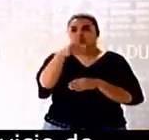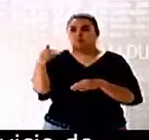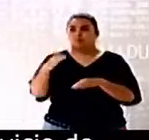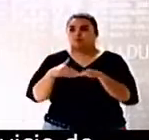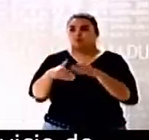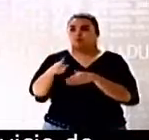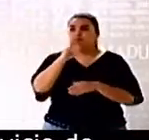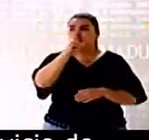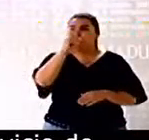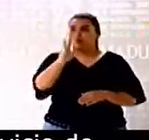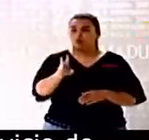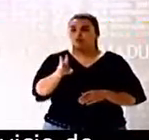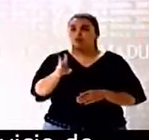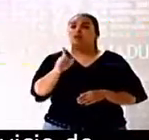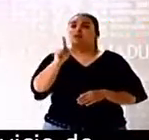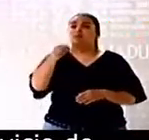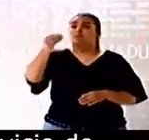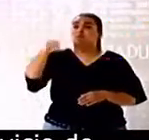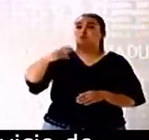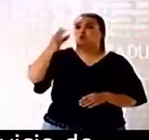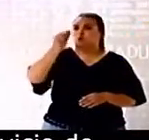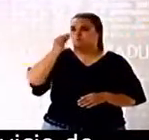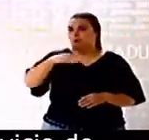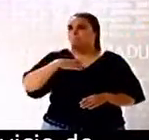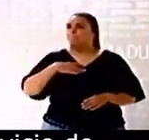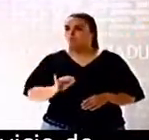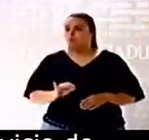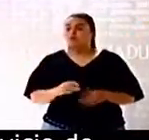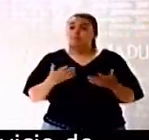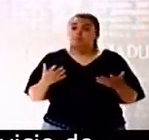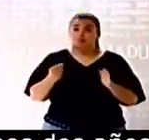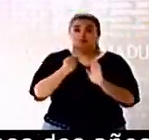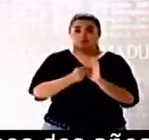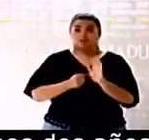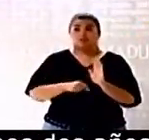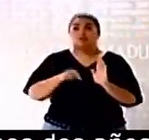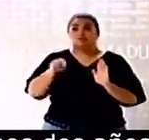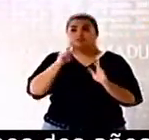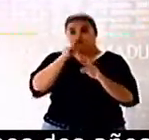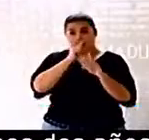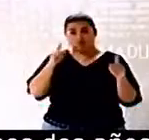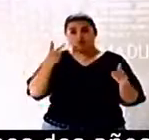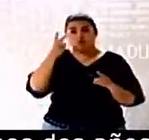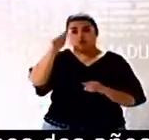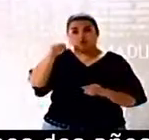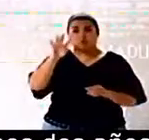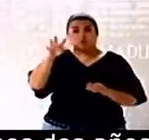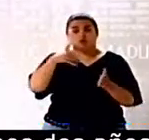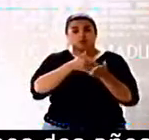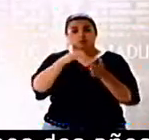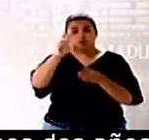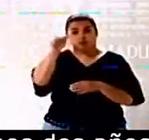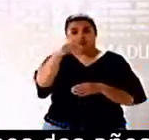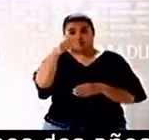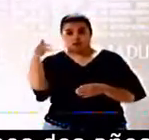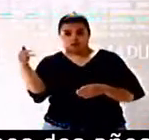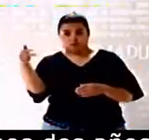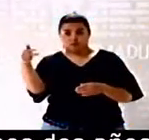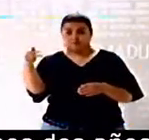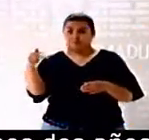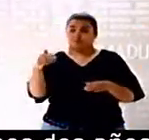2 años, prorrogable otros 2, y para que tengan el dato, esto nos cuesta al año 2,4 millones de euros